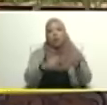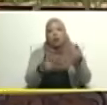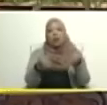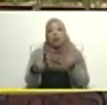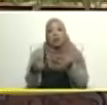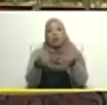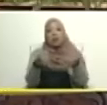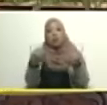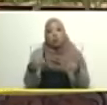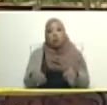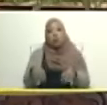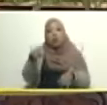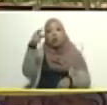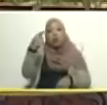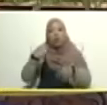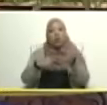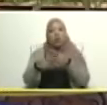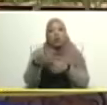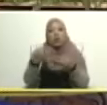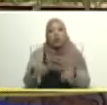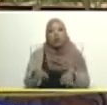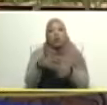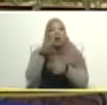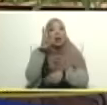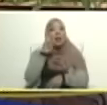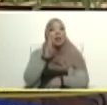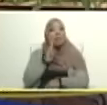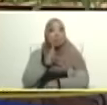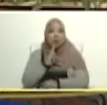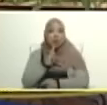no depredadora, una economía limpia